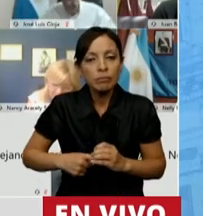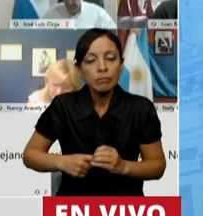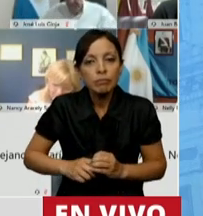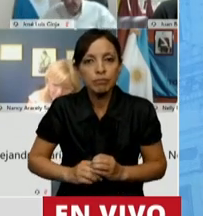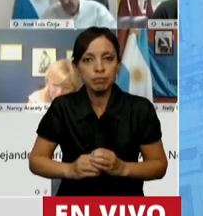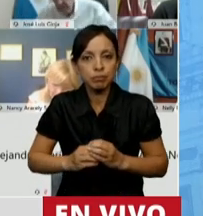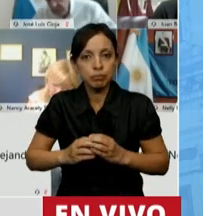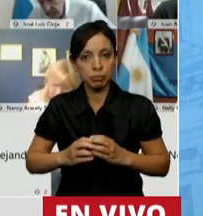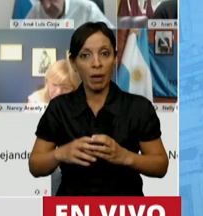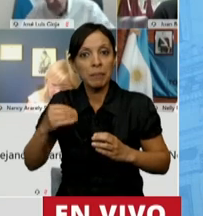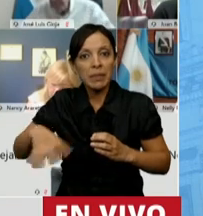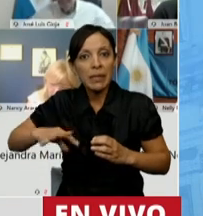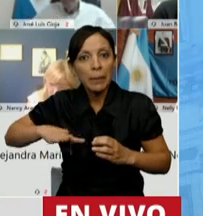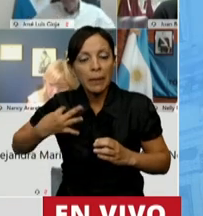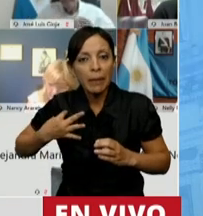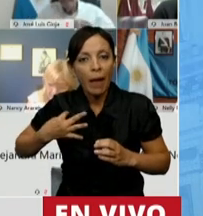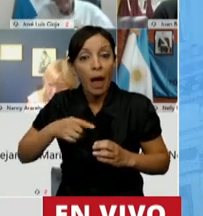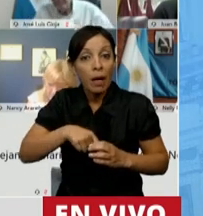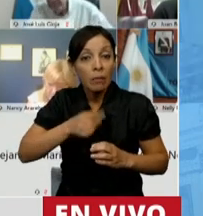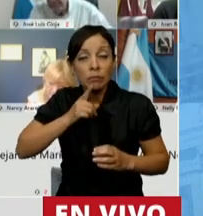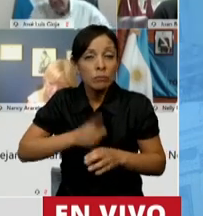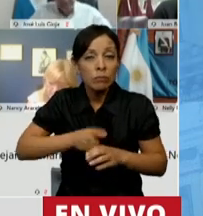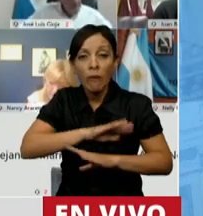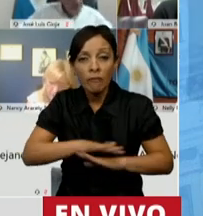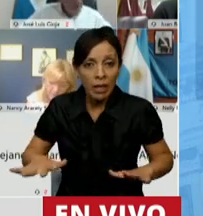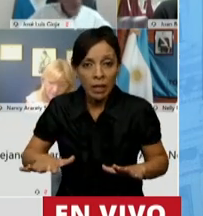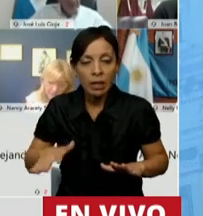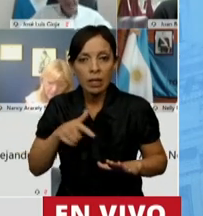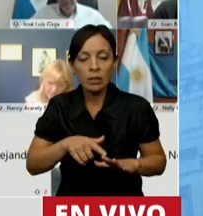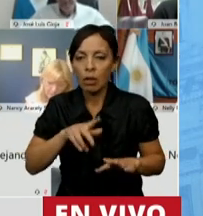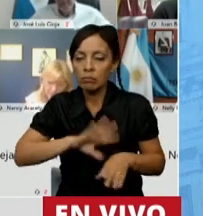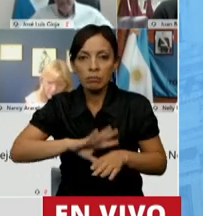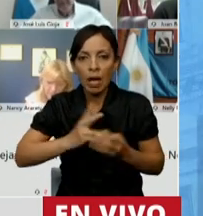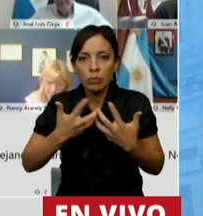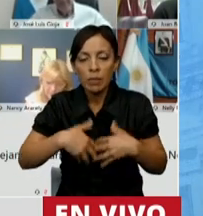una persona, interrumpir el embarazo es interrumpir una vida